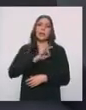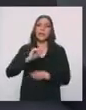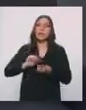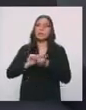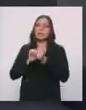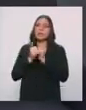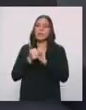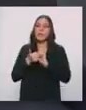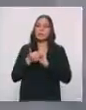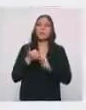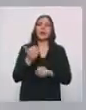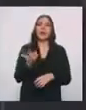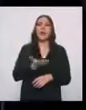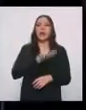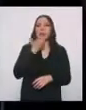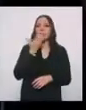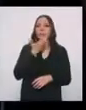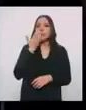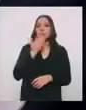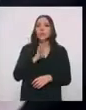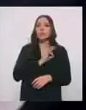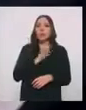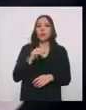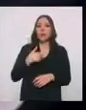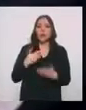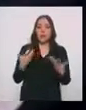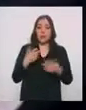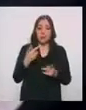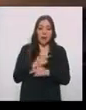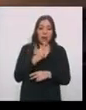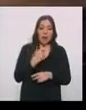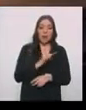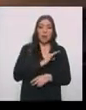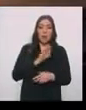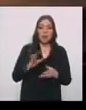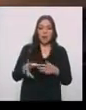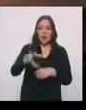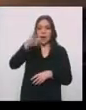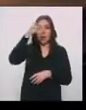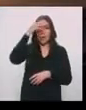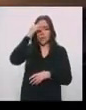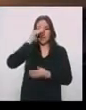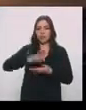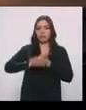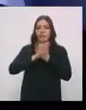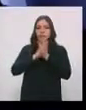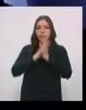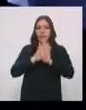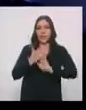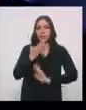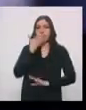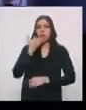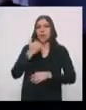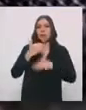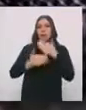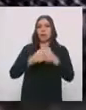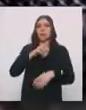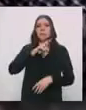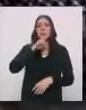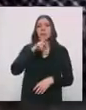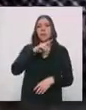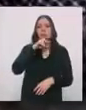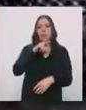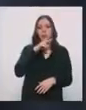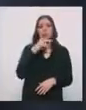sacar una parte luminosa, lo mejor de nosotros, para trascender, para aprender o para mejorar en algo en nuestra vida, un término que sin duda pues será